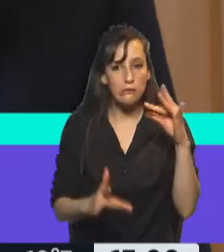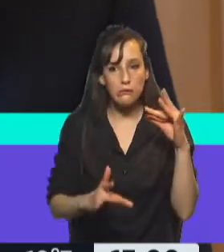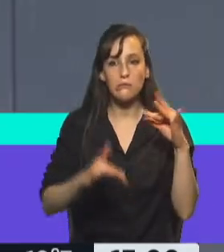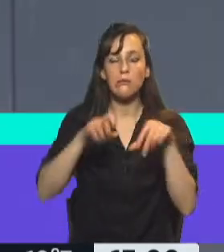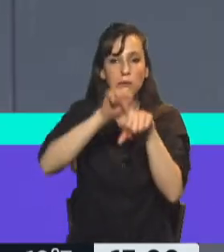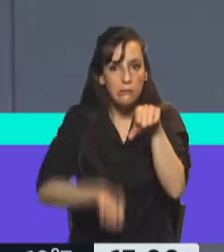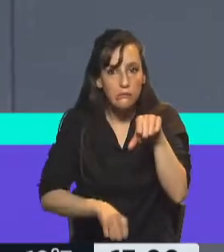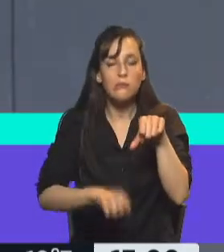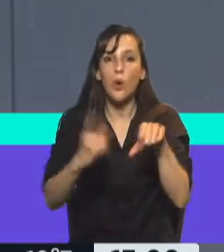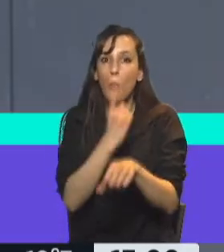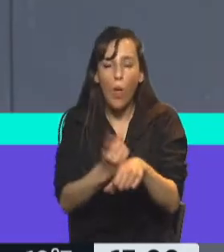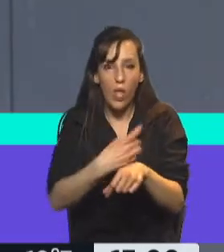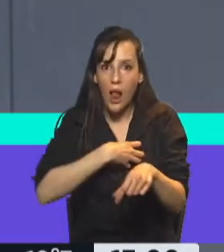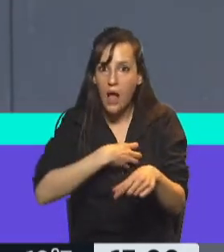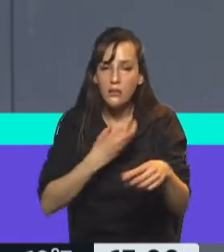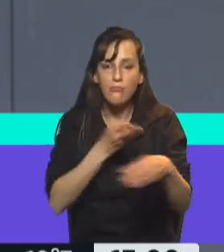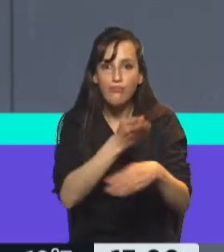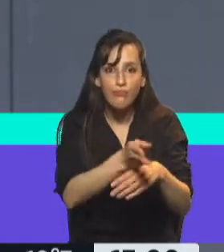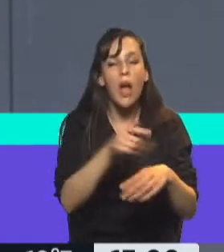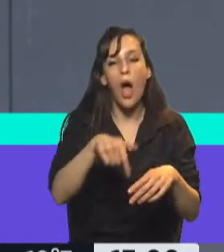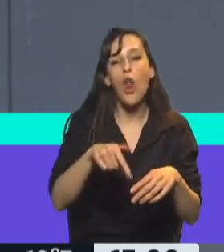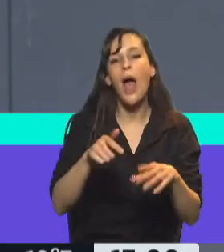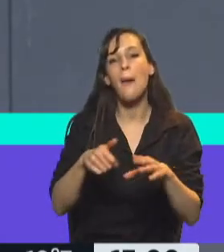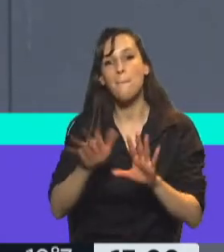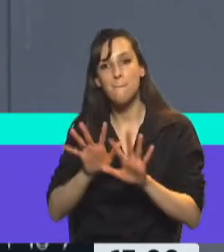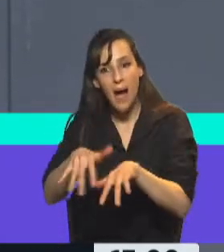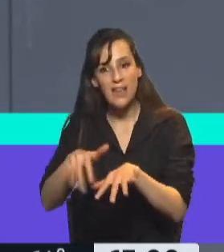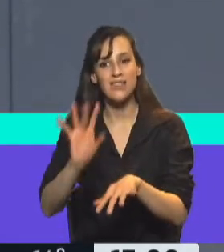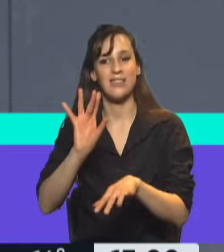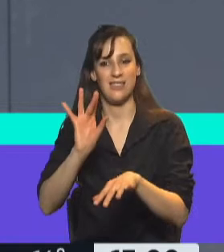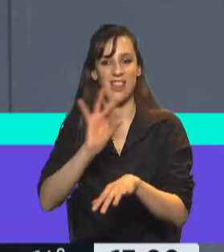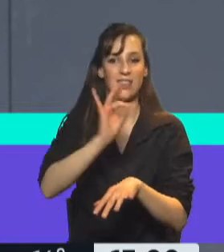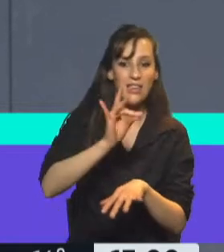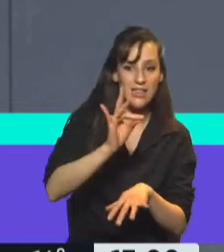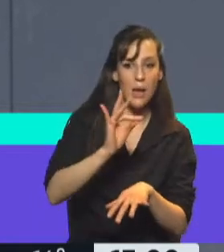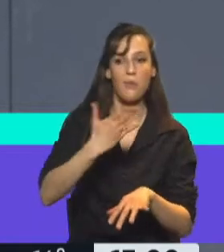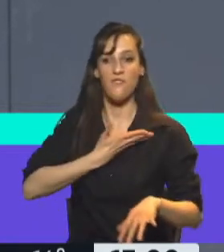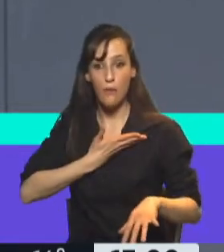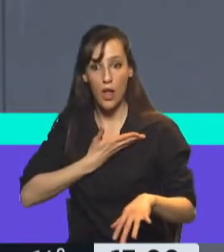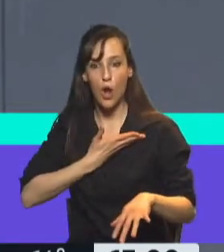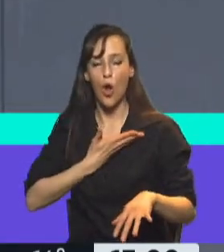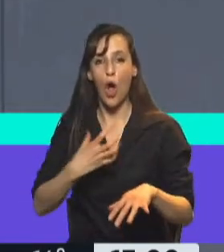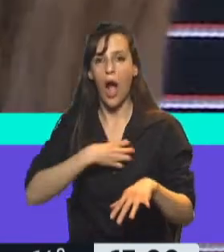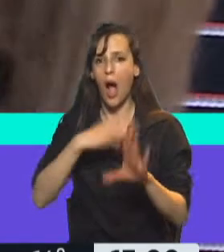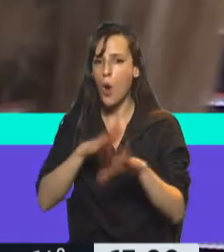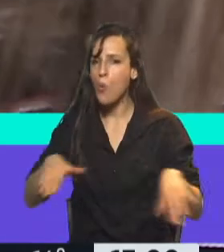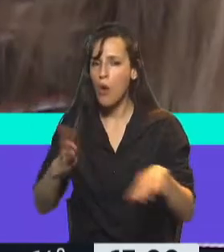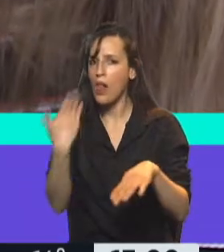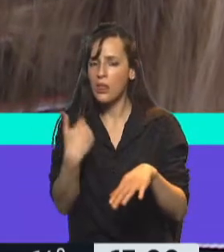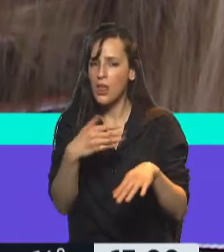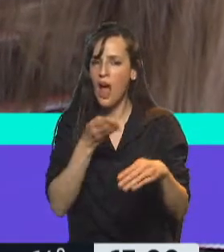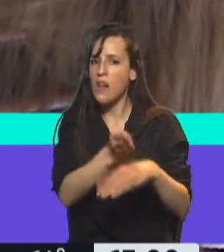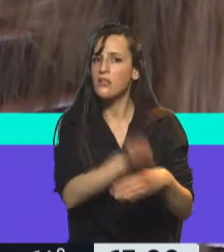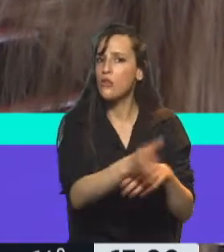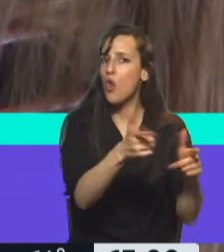implica también intensificar la presencialidad en diciembre y en febrero a esos estudiantes en particular dándole la oportunidad